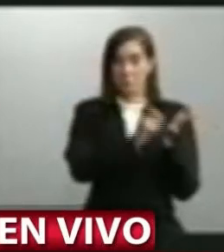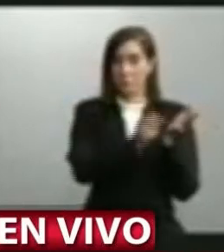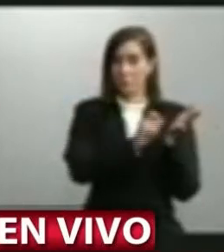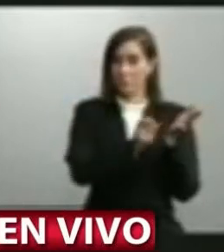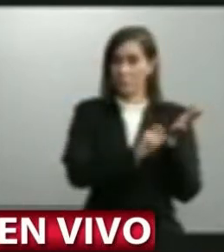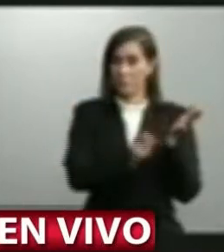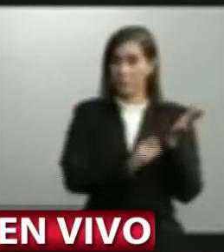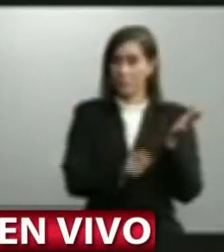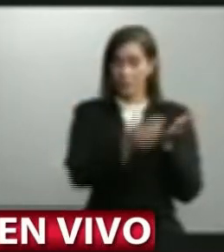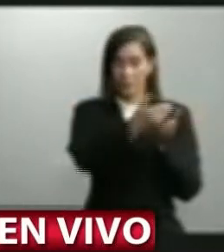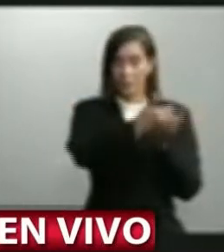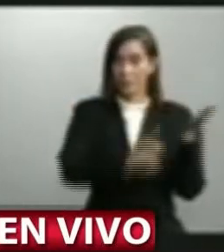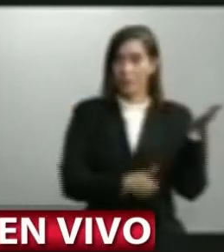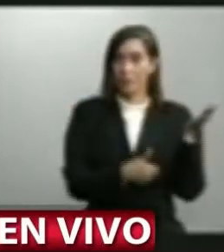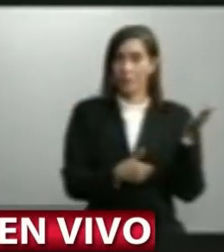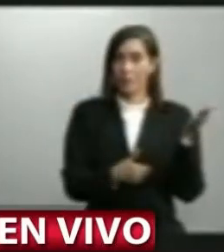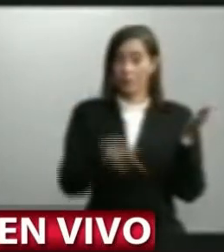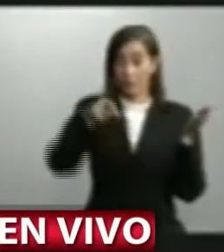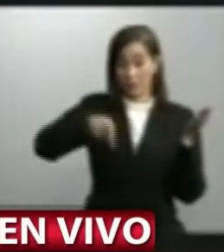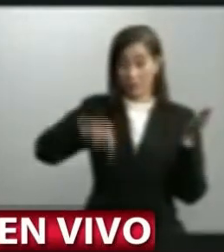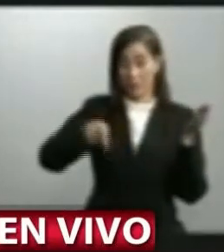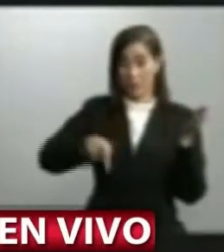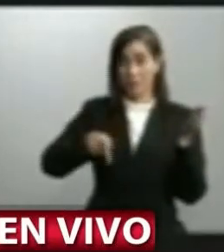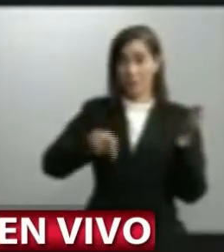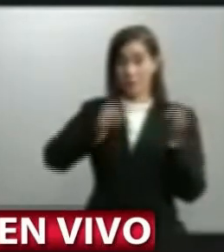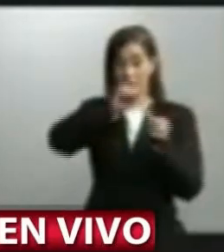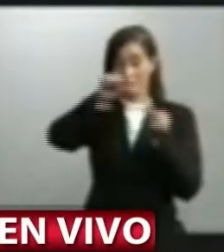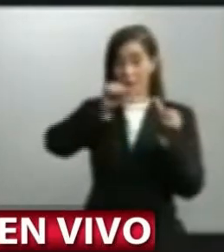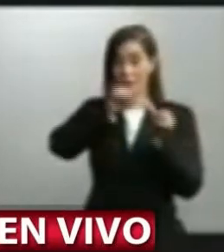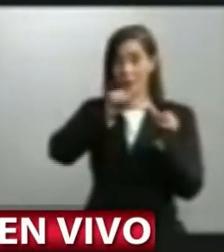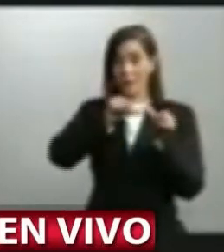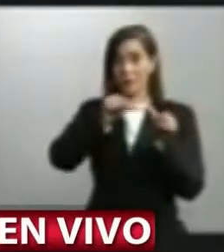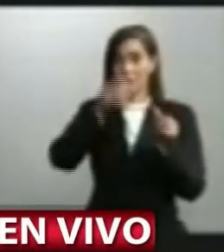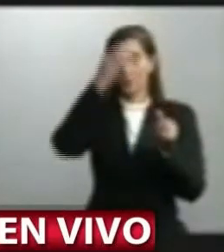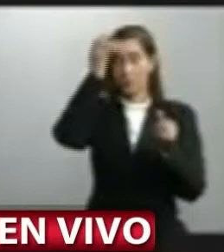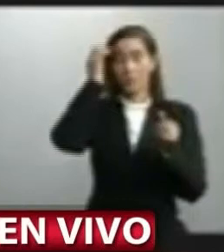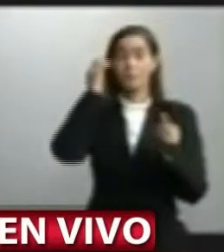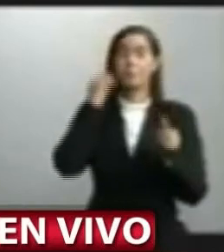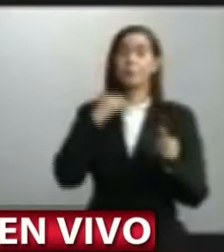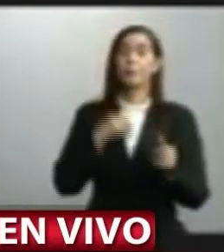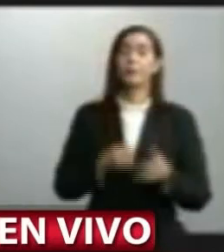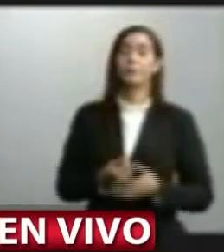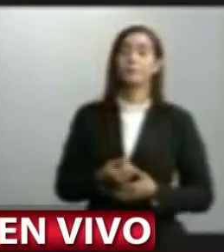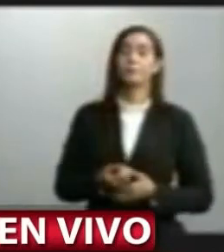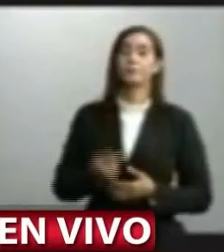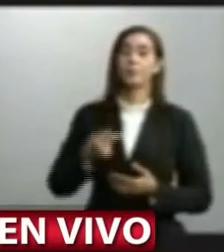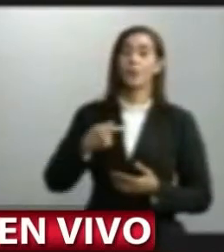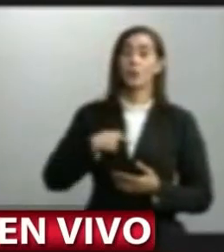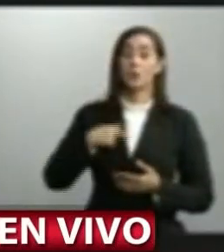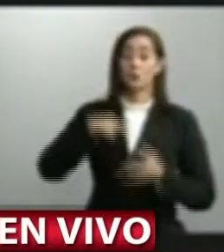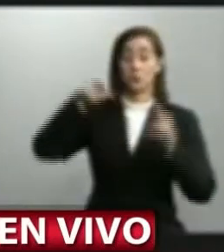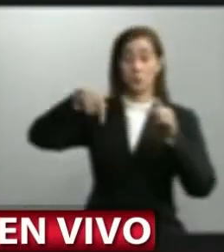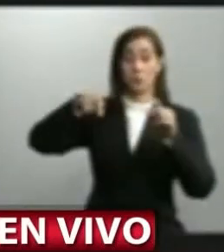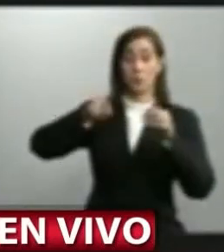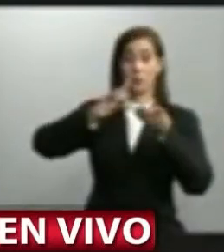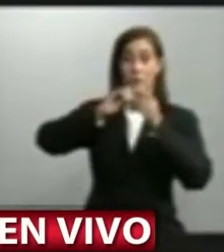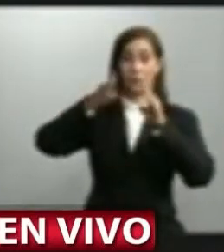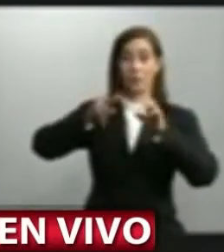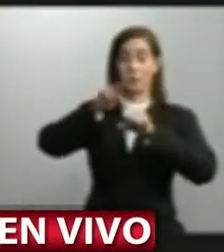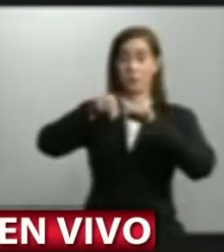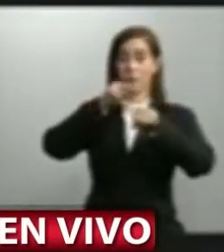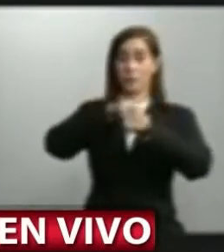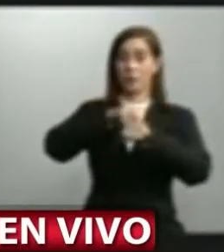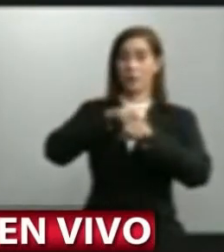las estadísticas que ha estado ofreciendo usted como ministro cada día. Estuve conversando con el director regional de salud,